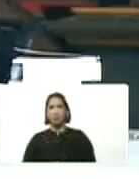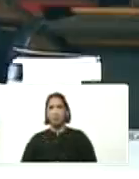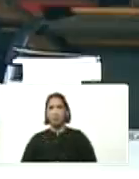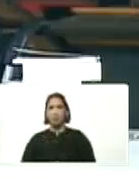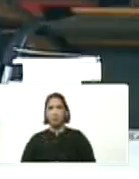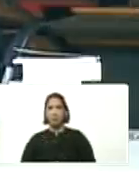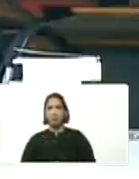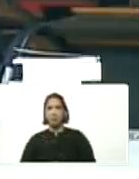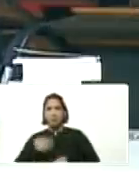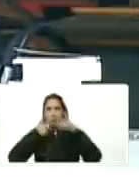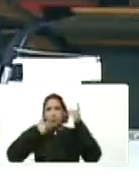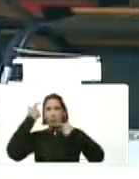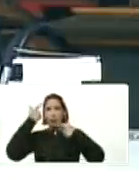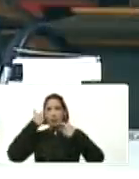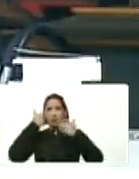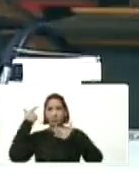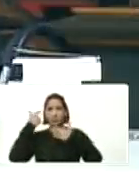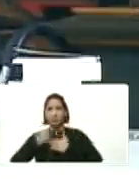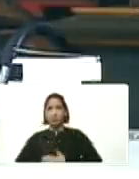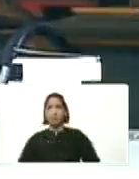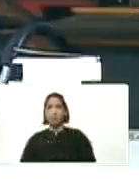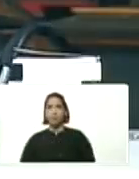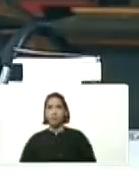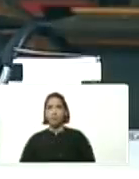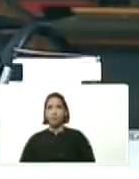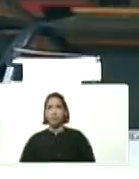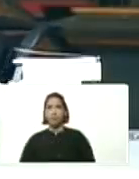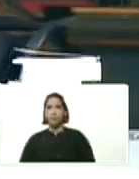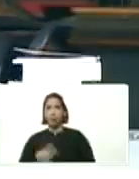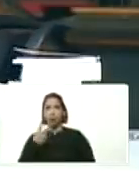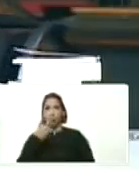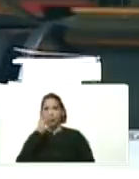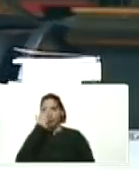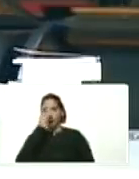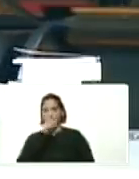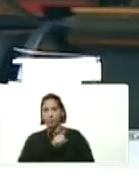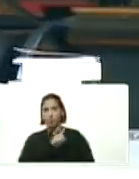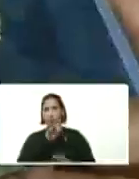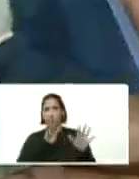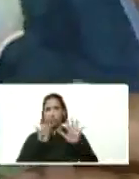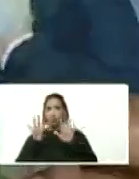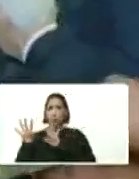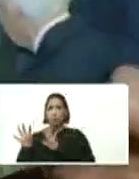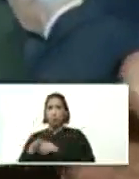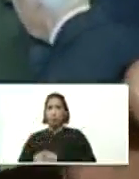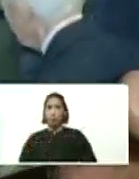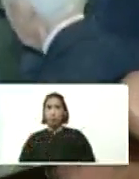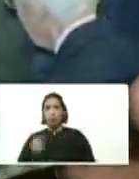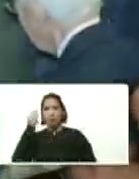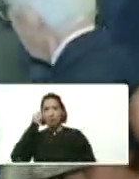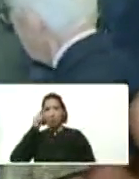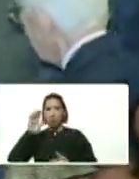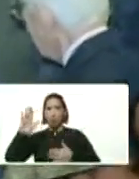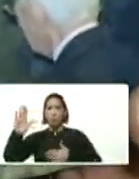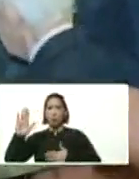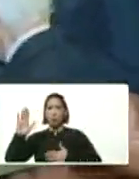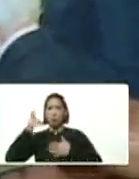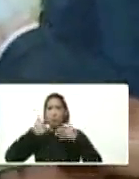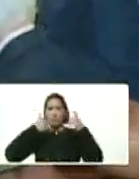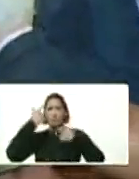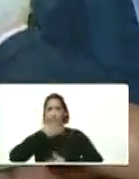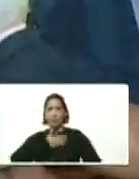del comandante Chávez aquí. Este fue el día 2 de febrero de 1999, el día en que se juramentó como presidente.